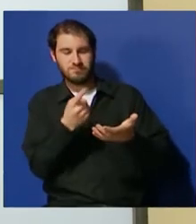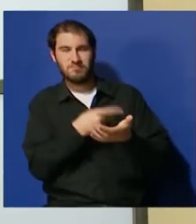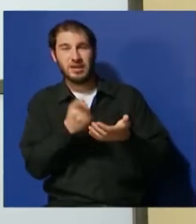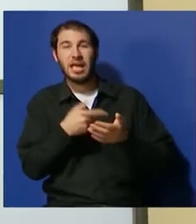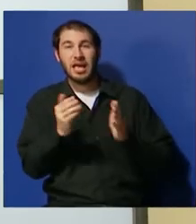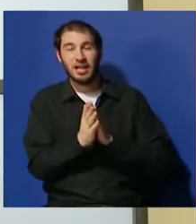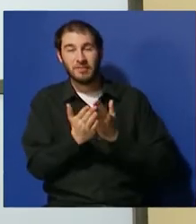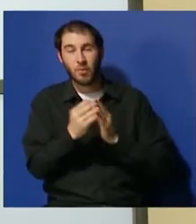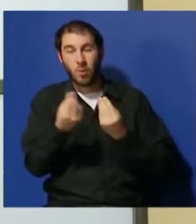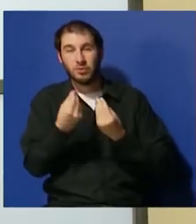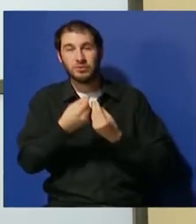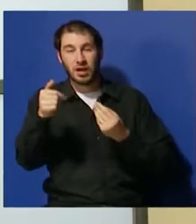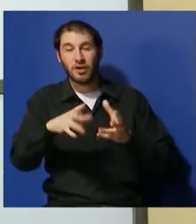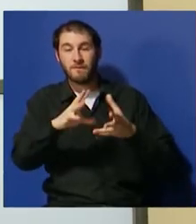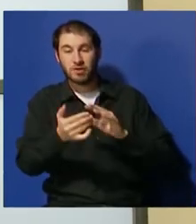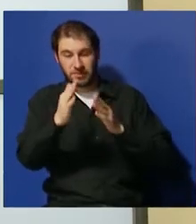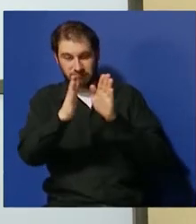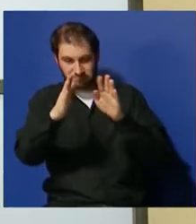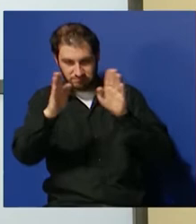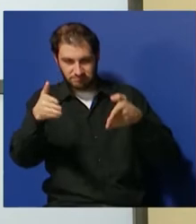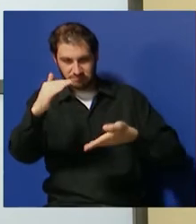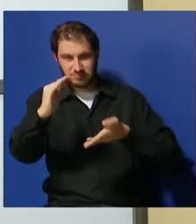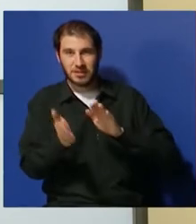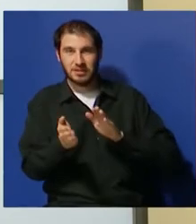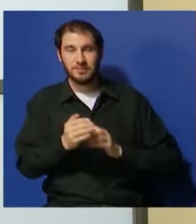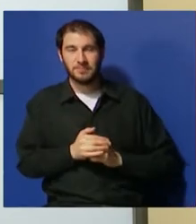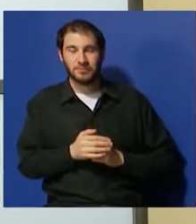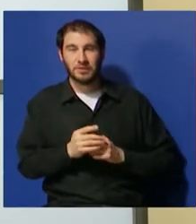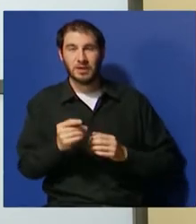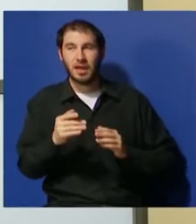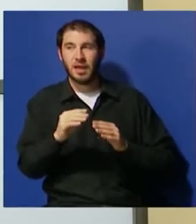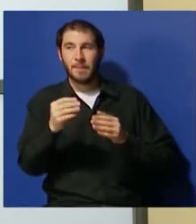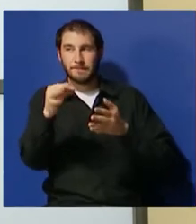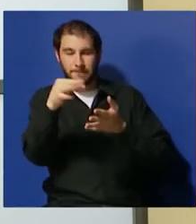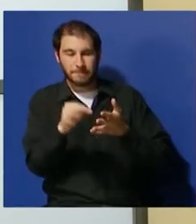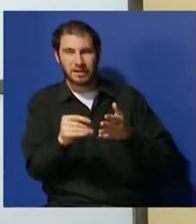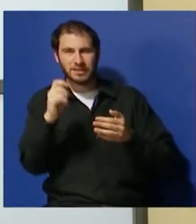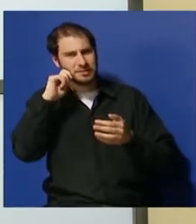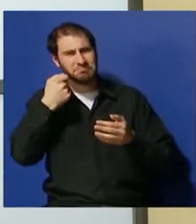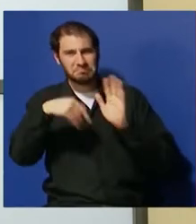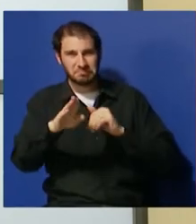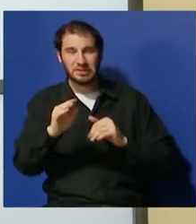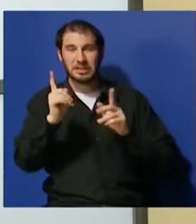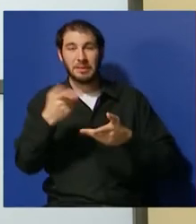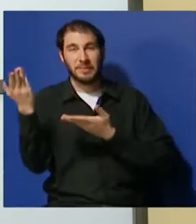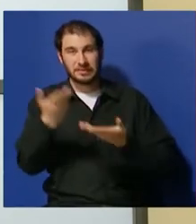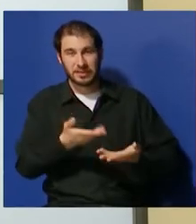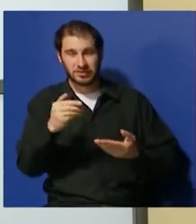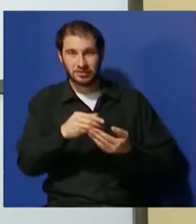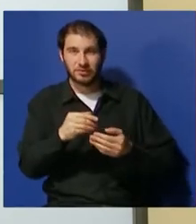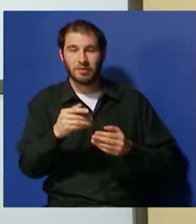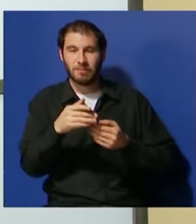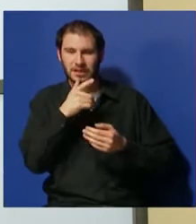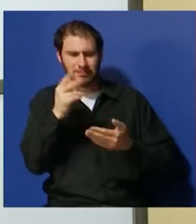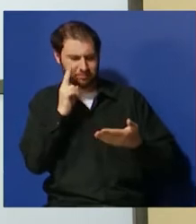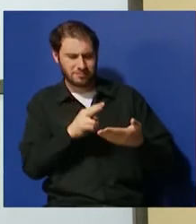libros ahora actuales vienen en este formato. Viene con solapa, viene mucho más bonito, tiene una presentación mucho más